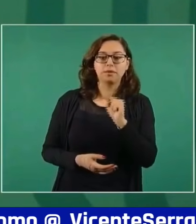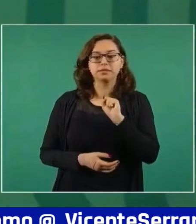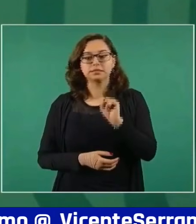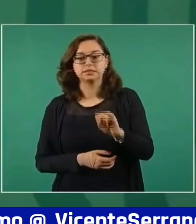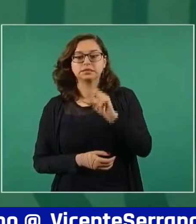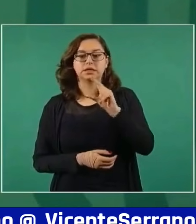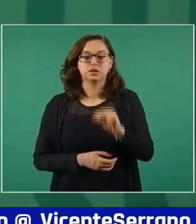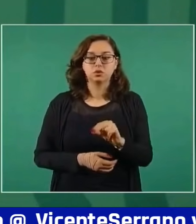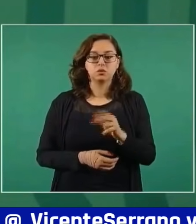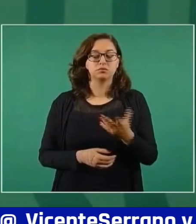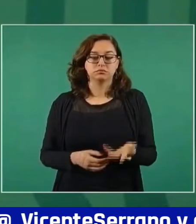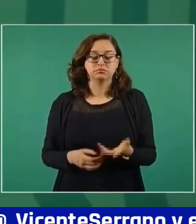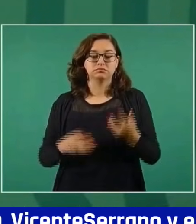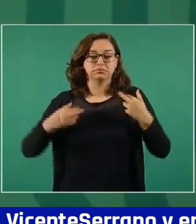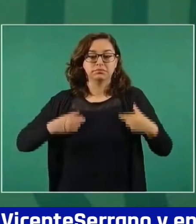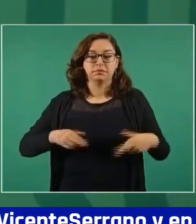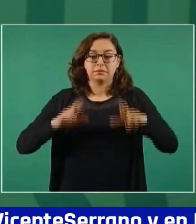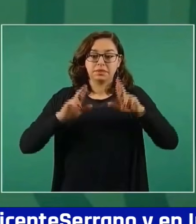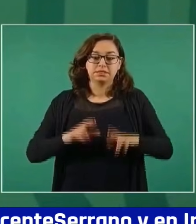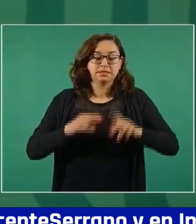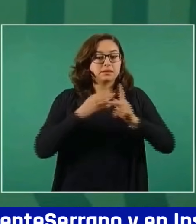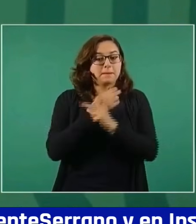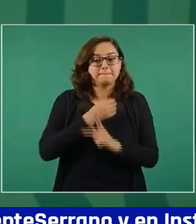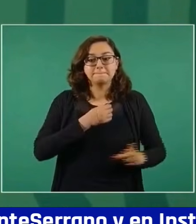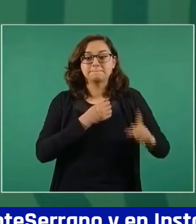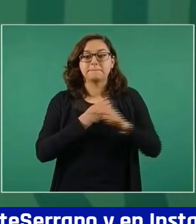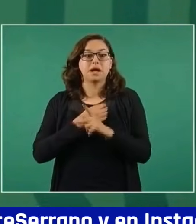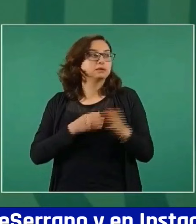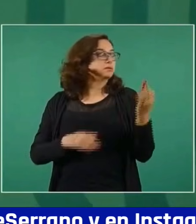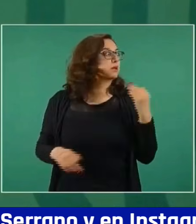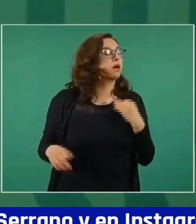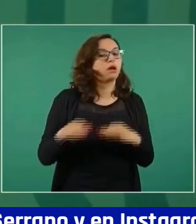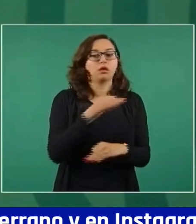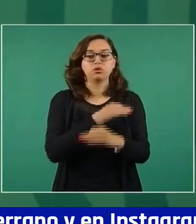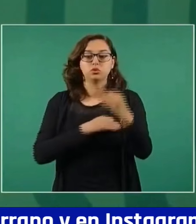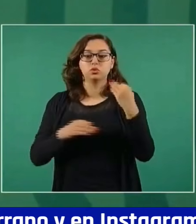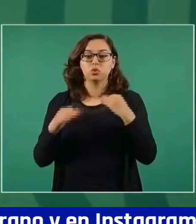la nación, a un país, a todos.